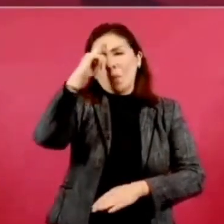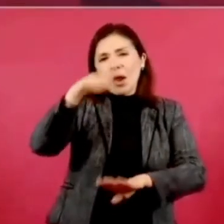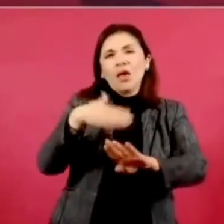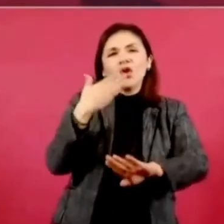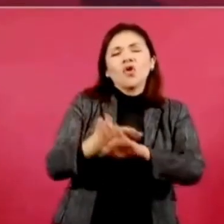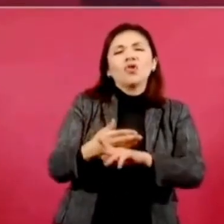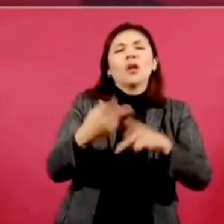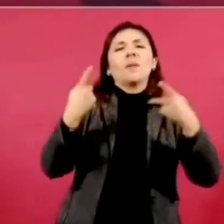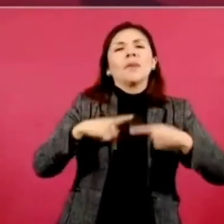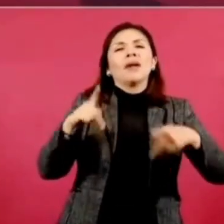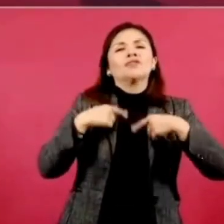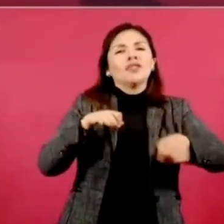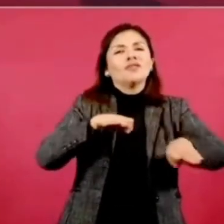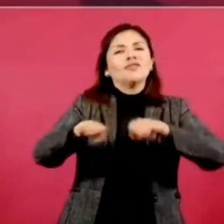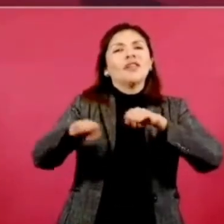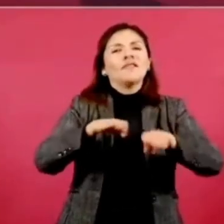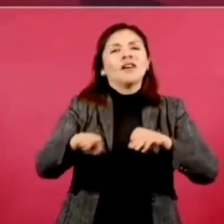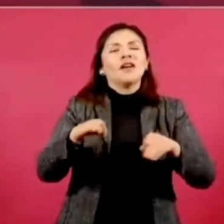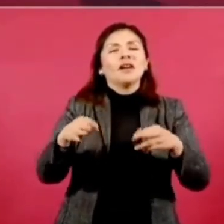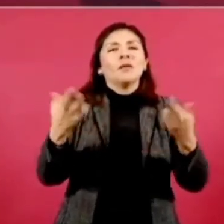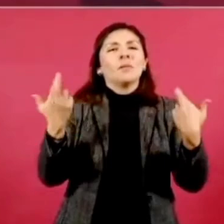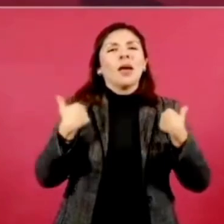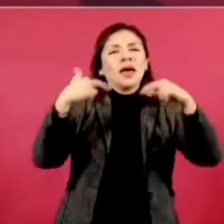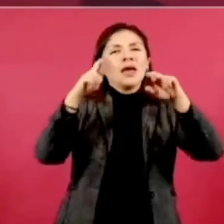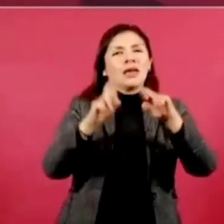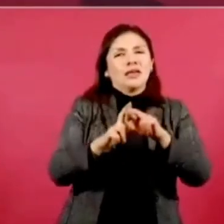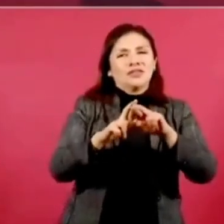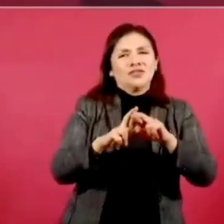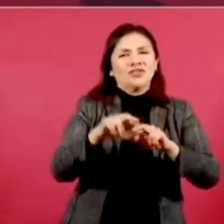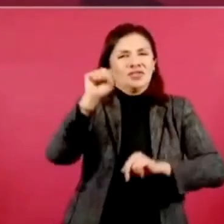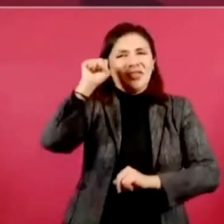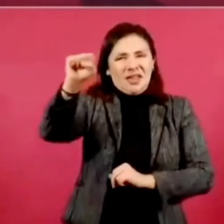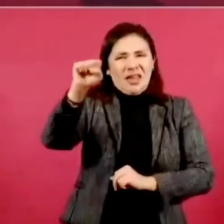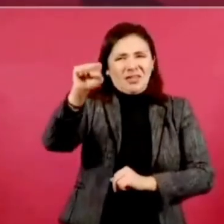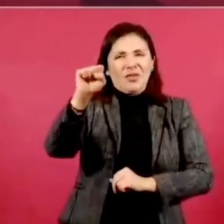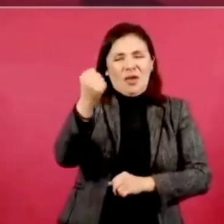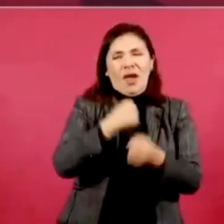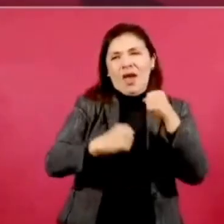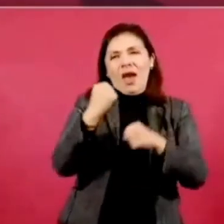trabajadores al servicio del Estado, en contra de los maestros, 2007,